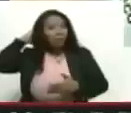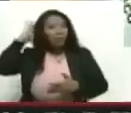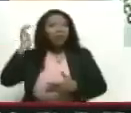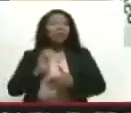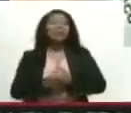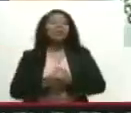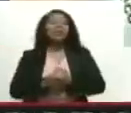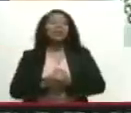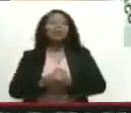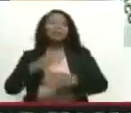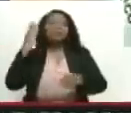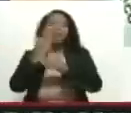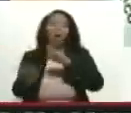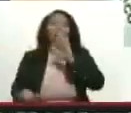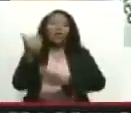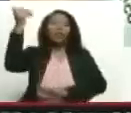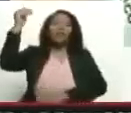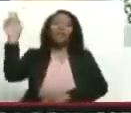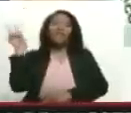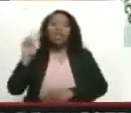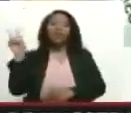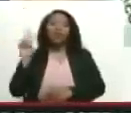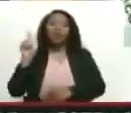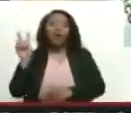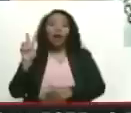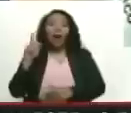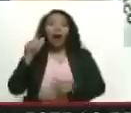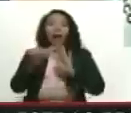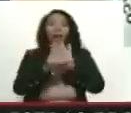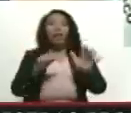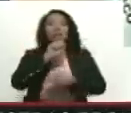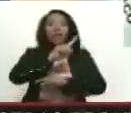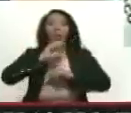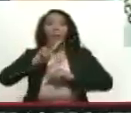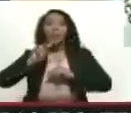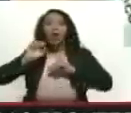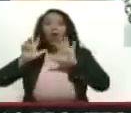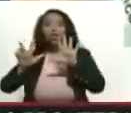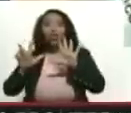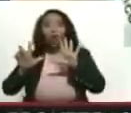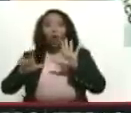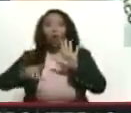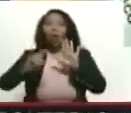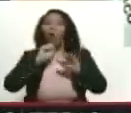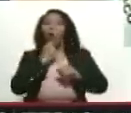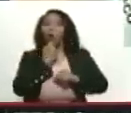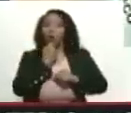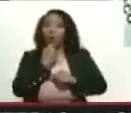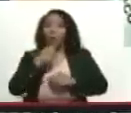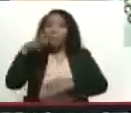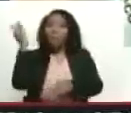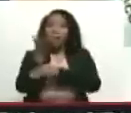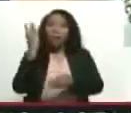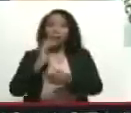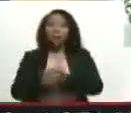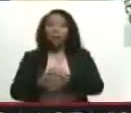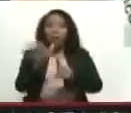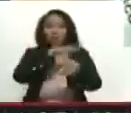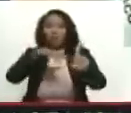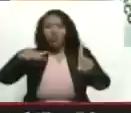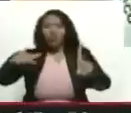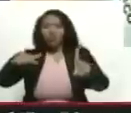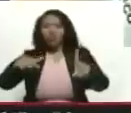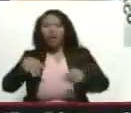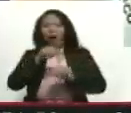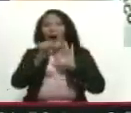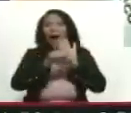los delitos de traición a la patria, artículo 128 del Código Penal, conspiración, artículo